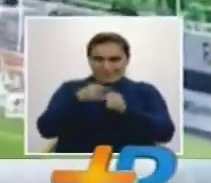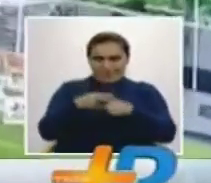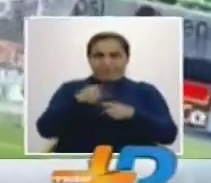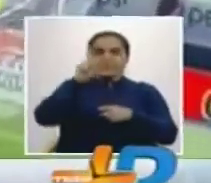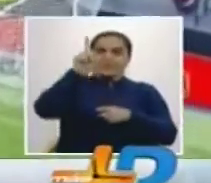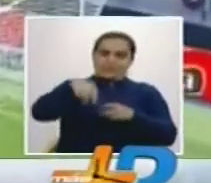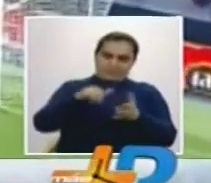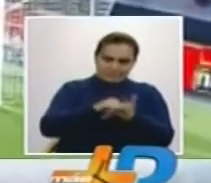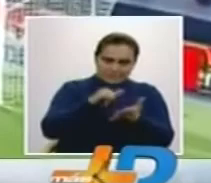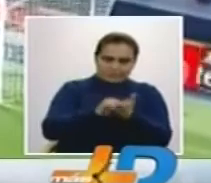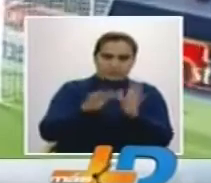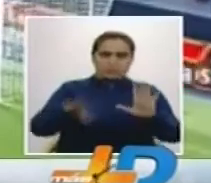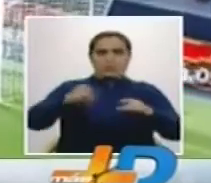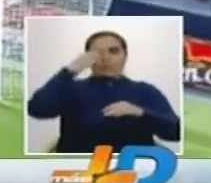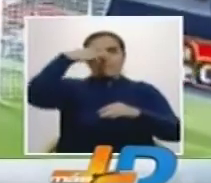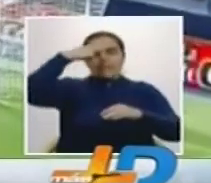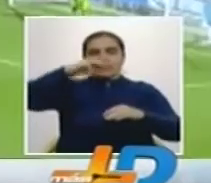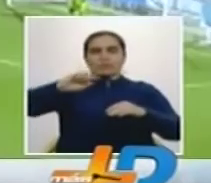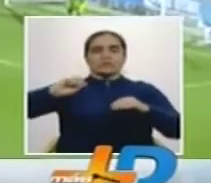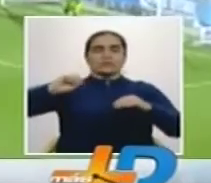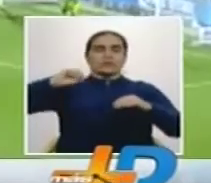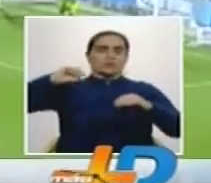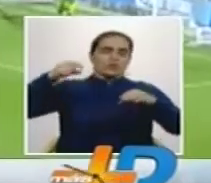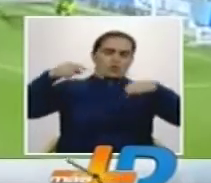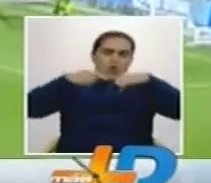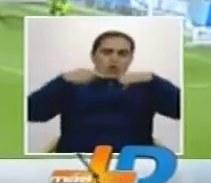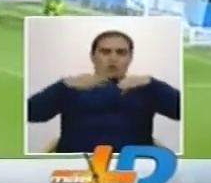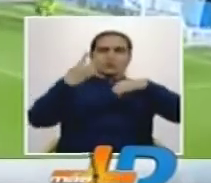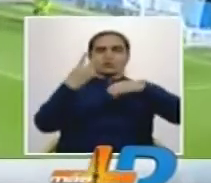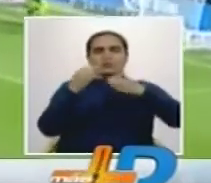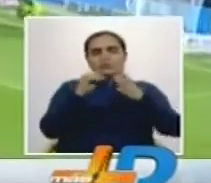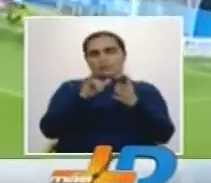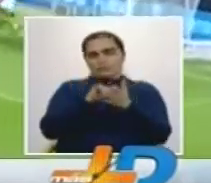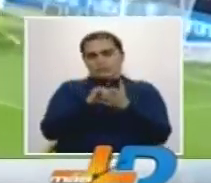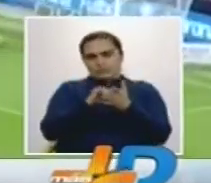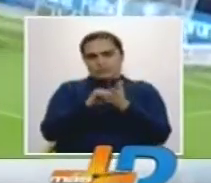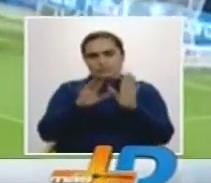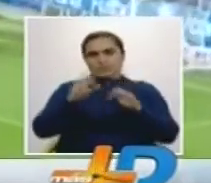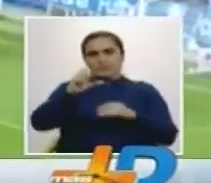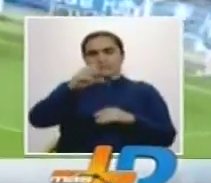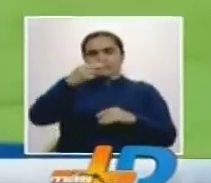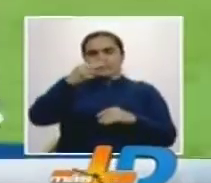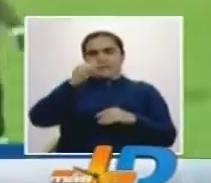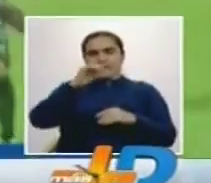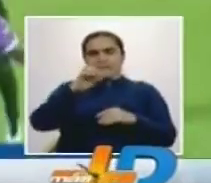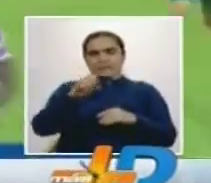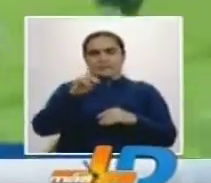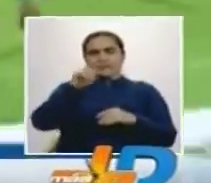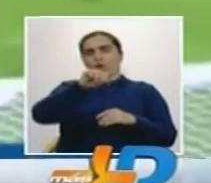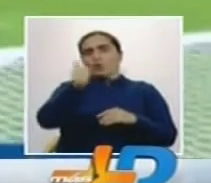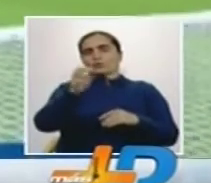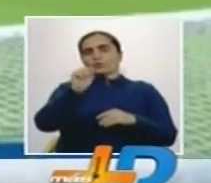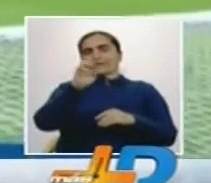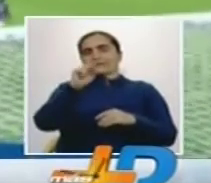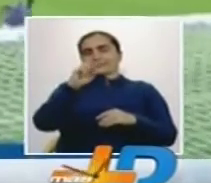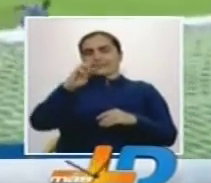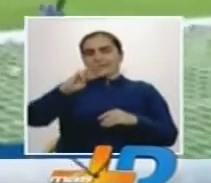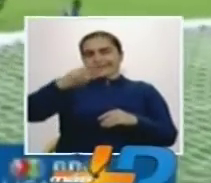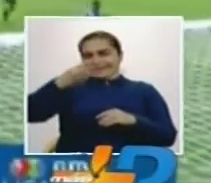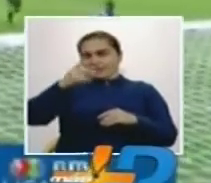el tercero del Santos. En este mismo encuentro, Andrés Andrade anotó el segundo del Chiapas, mientras que Franco Arizala marcó el tercer